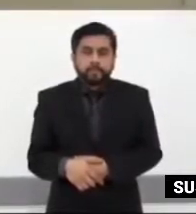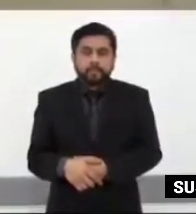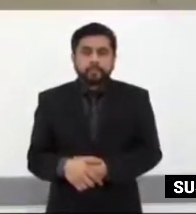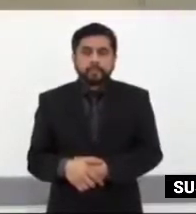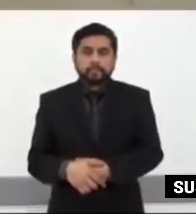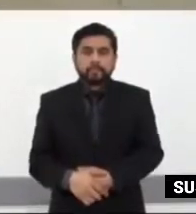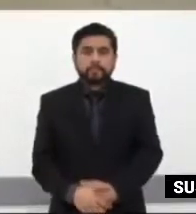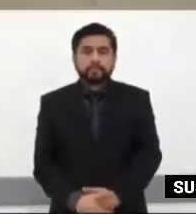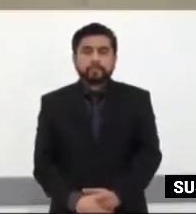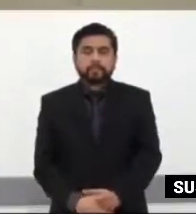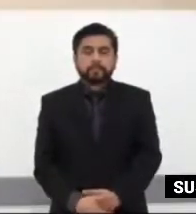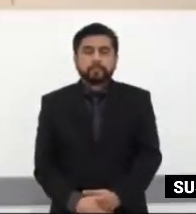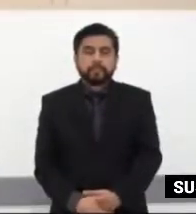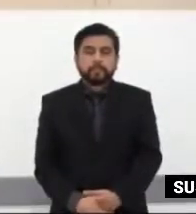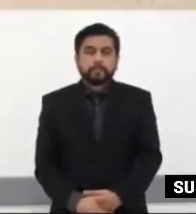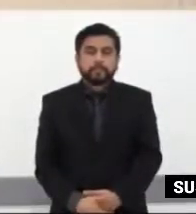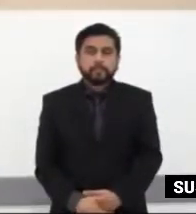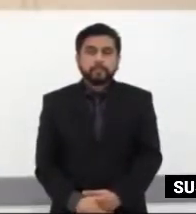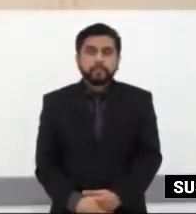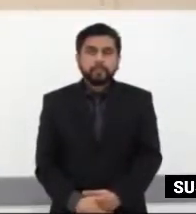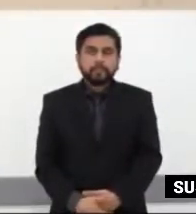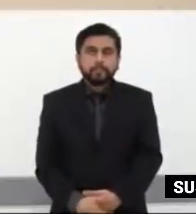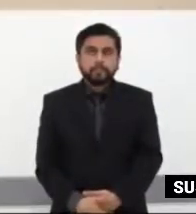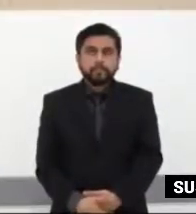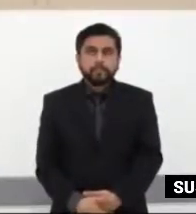¿no? ¿Ya vas a traer mis